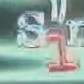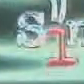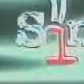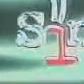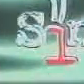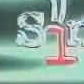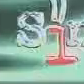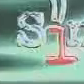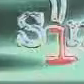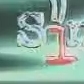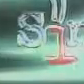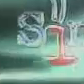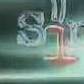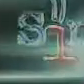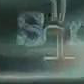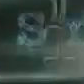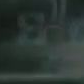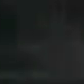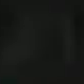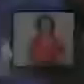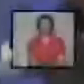Sin rodeo.